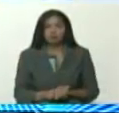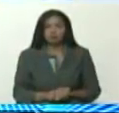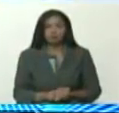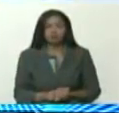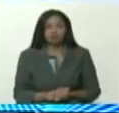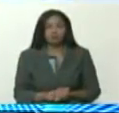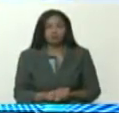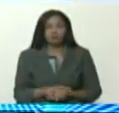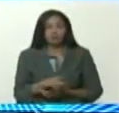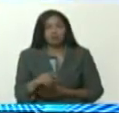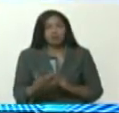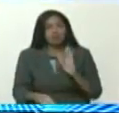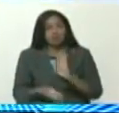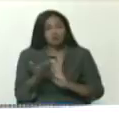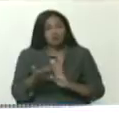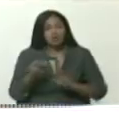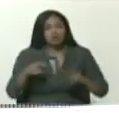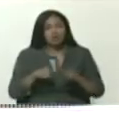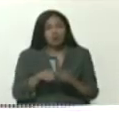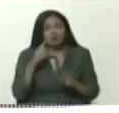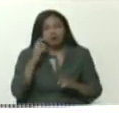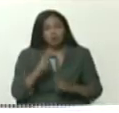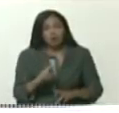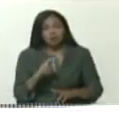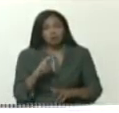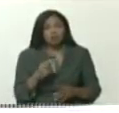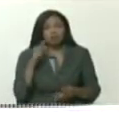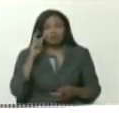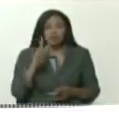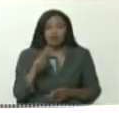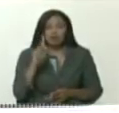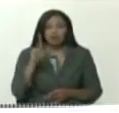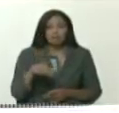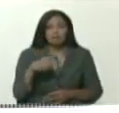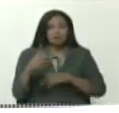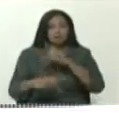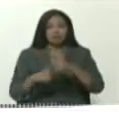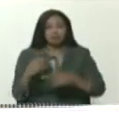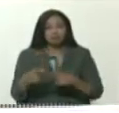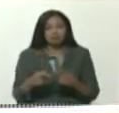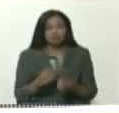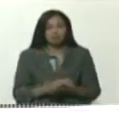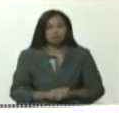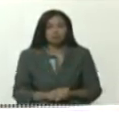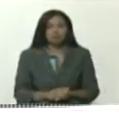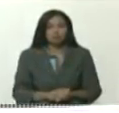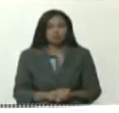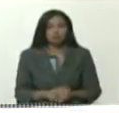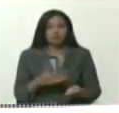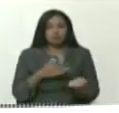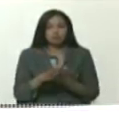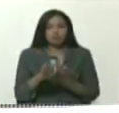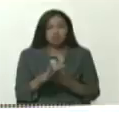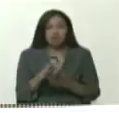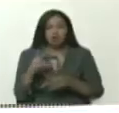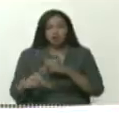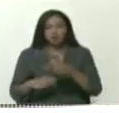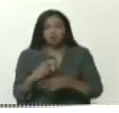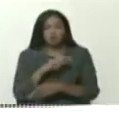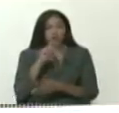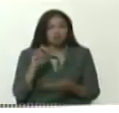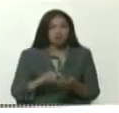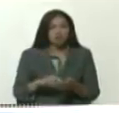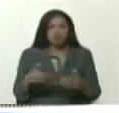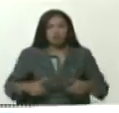que es muy importante, sino que se vea el proceso para garantizar con producción nacional,